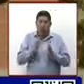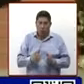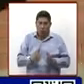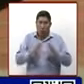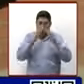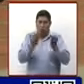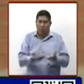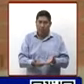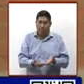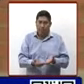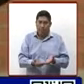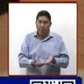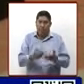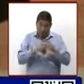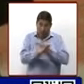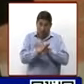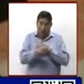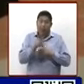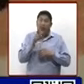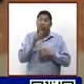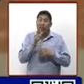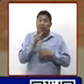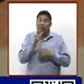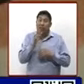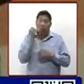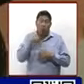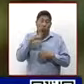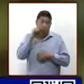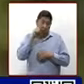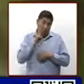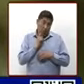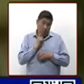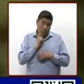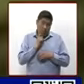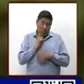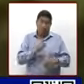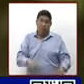una unidad educativa. El posible delito, abuso sexual.